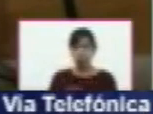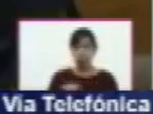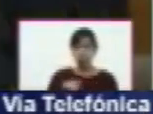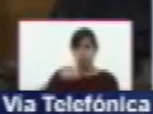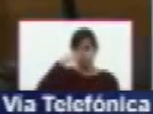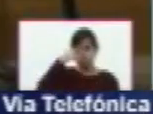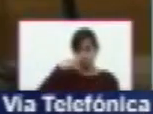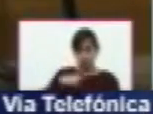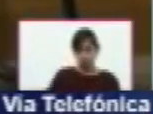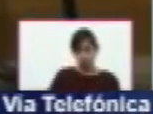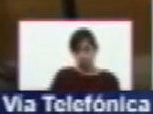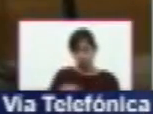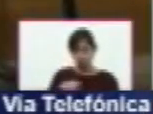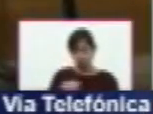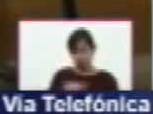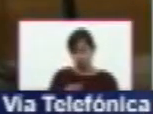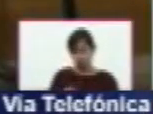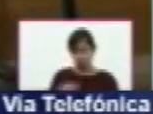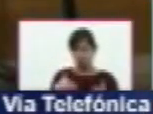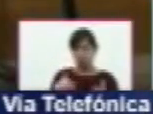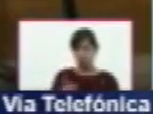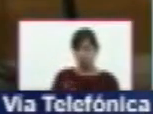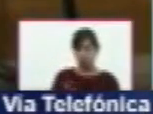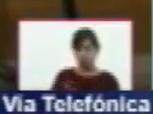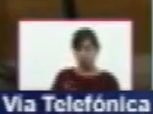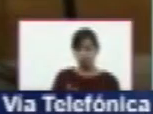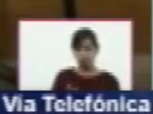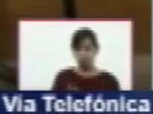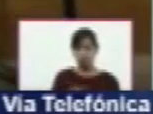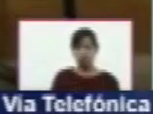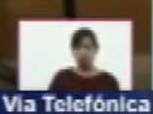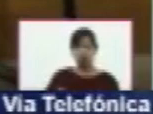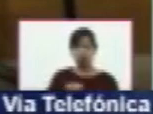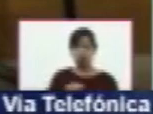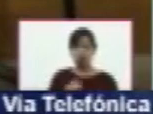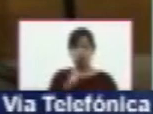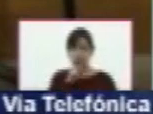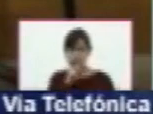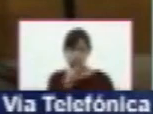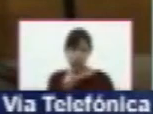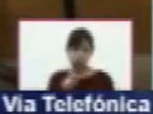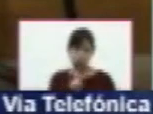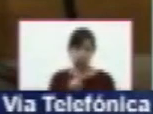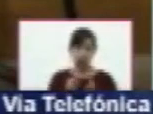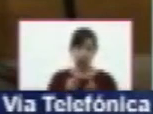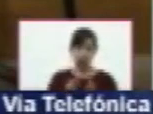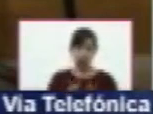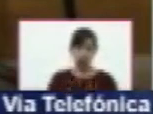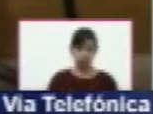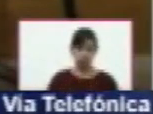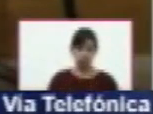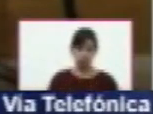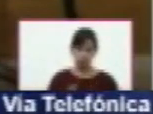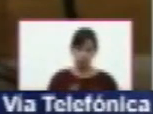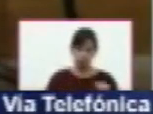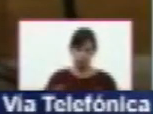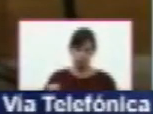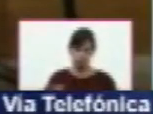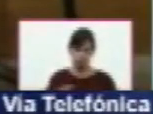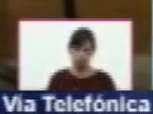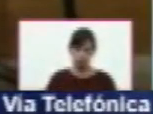dista mucho, por ejemplo, de la pregunta sobre confianza o aprobación en el